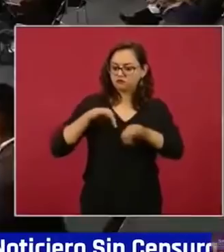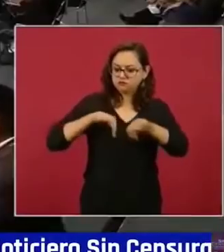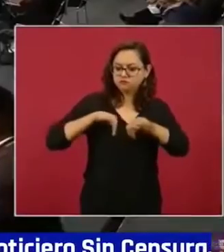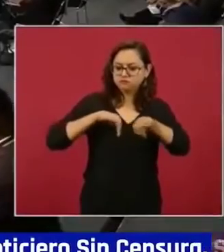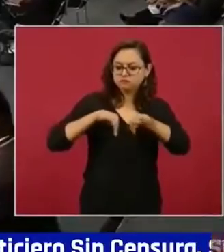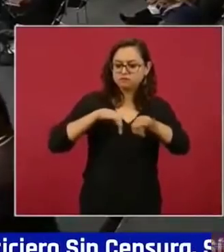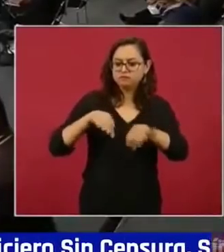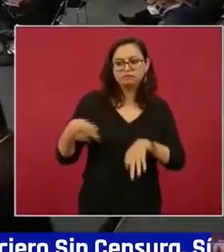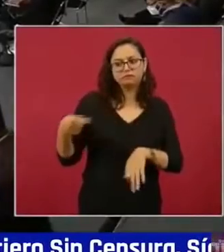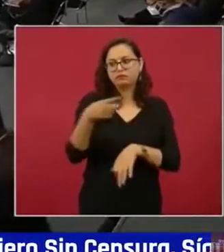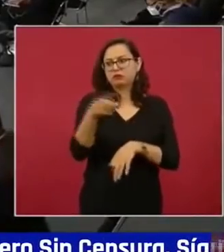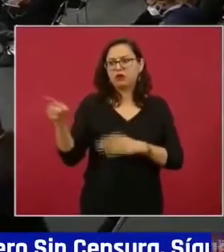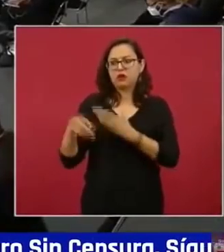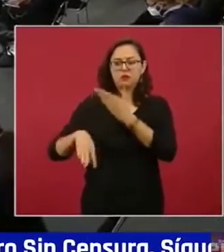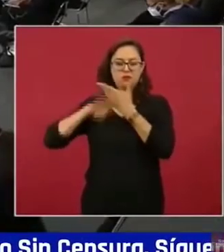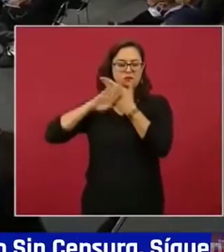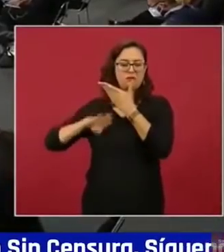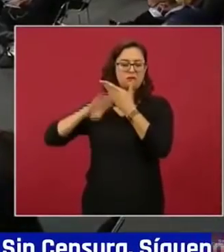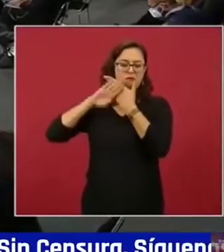Son organizaciones